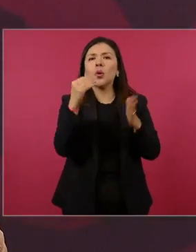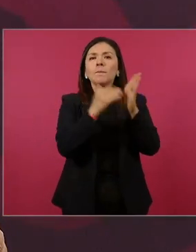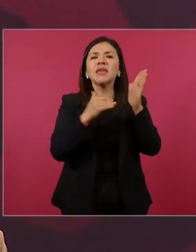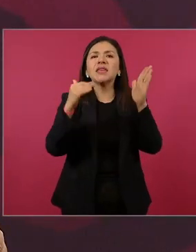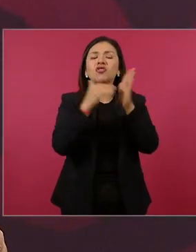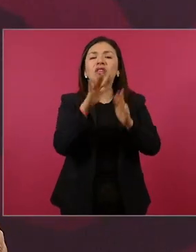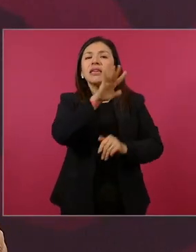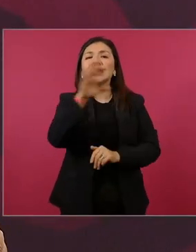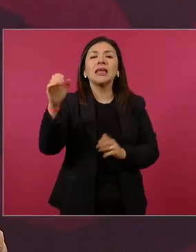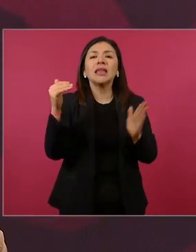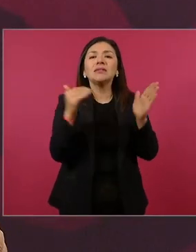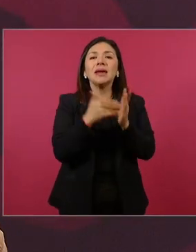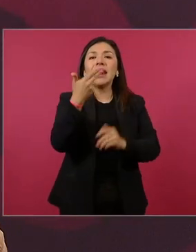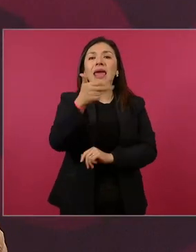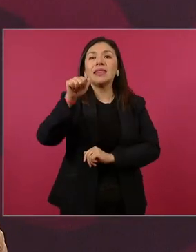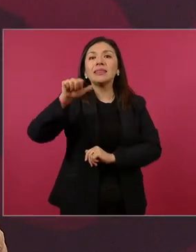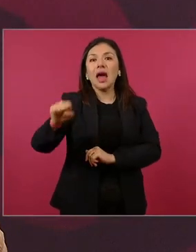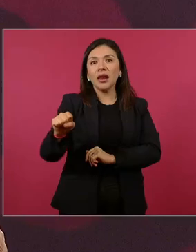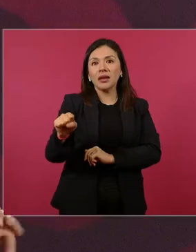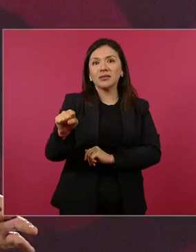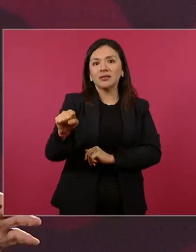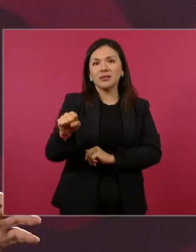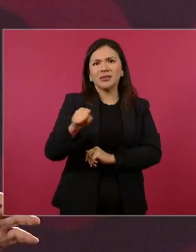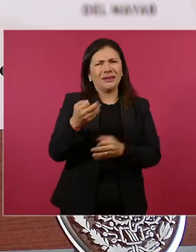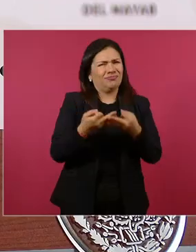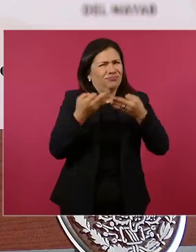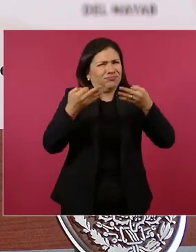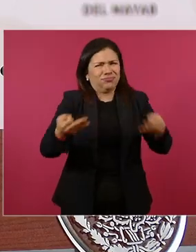1,500,000 hectáreas y